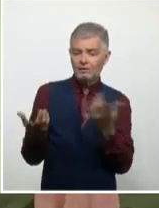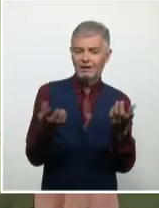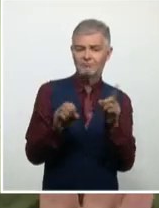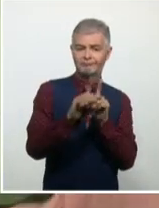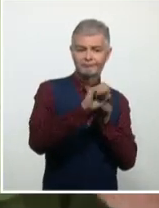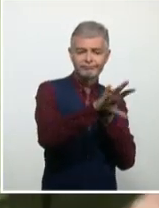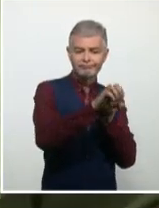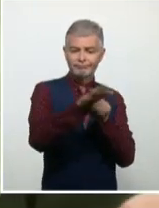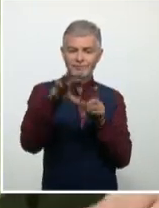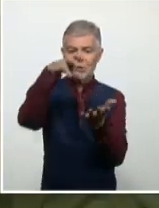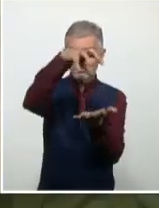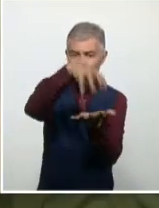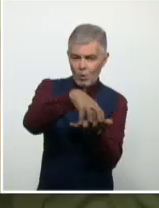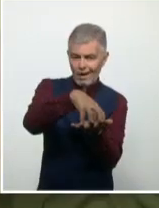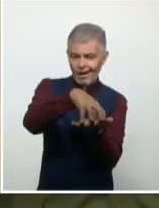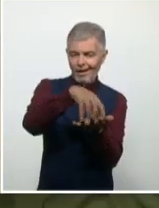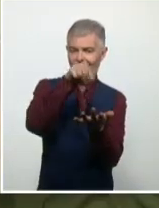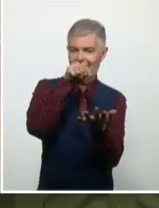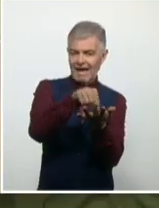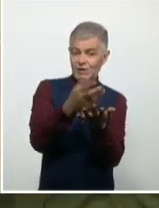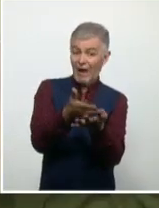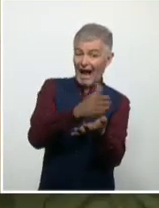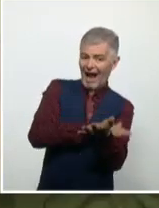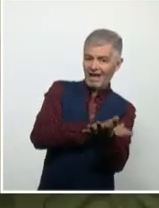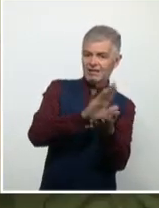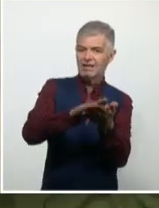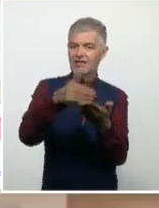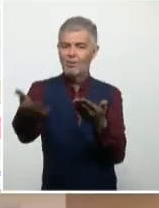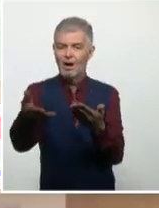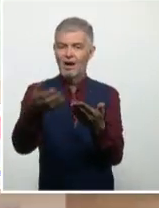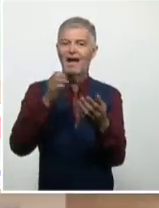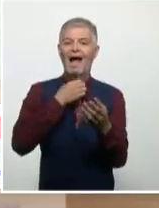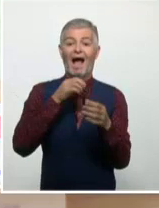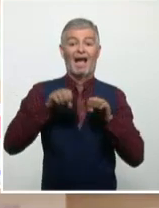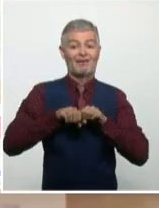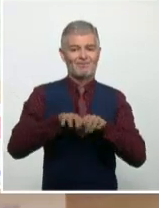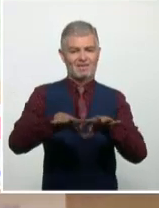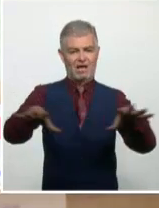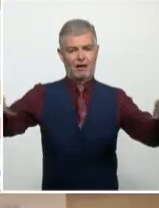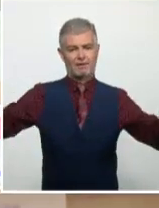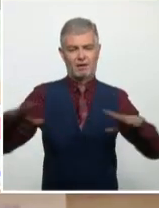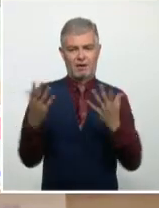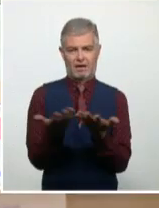muy específicos, es la antesala de una transmisión abierta.